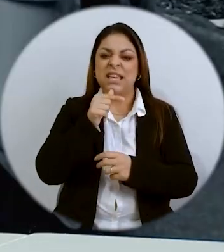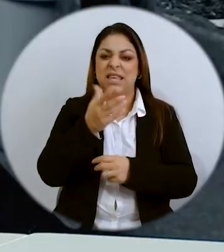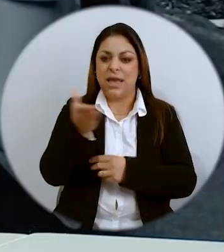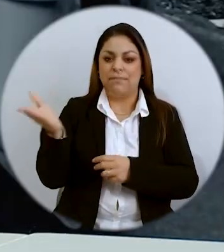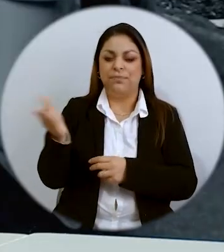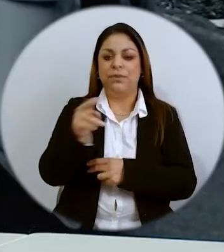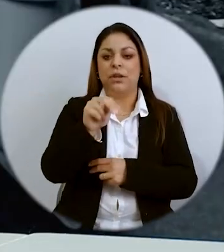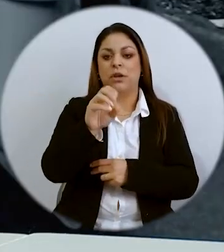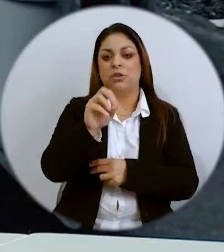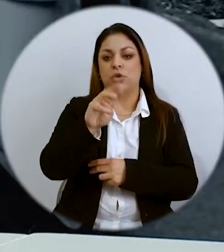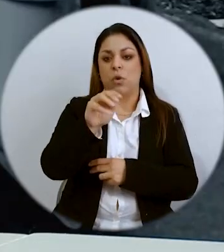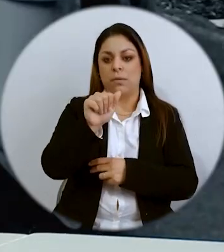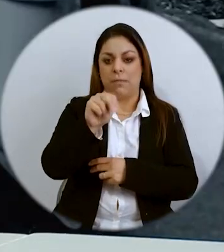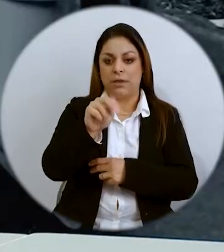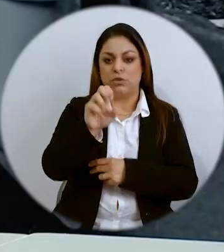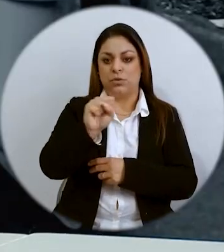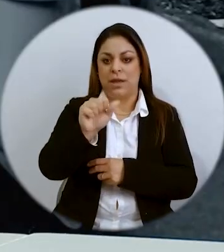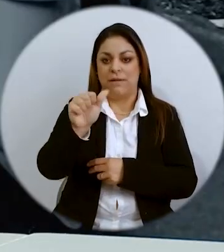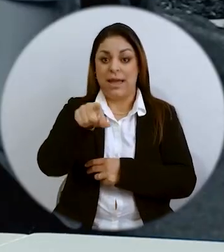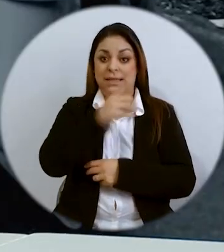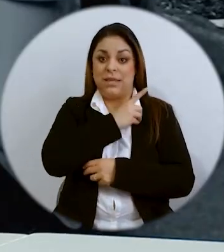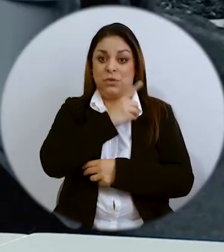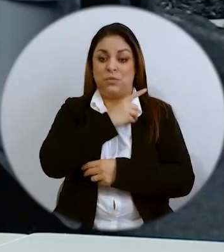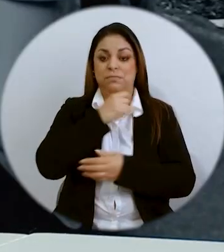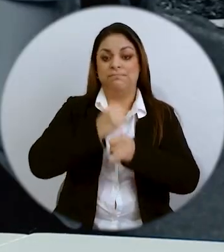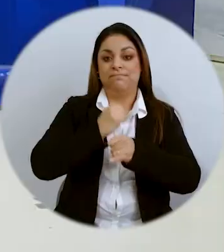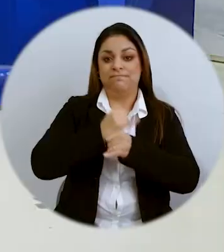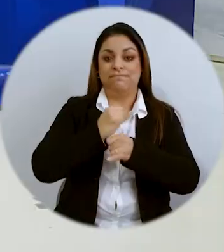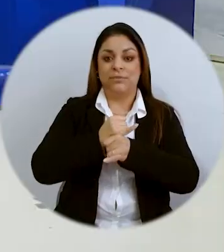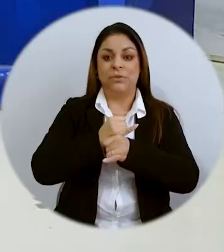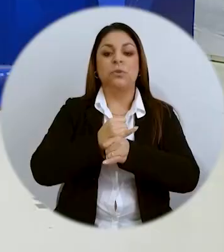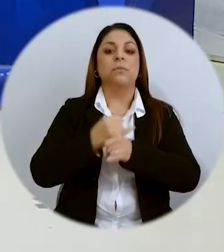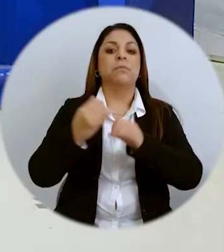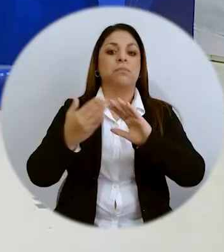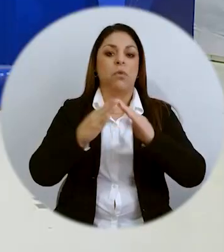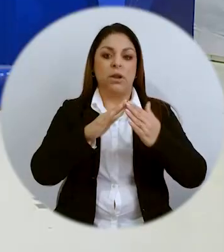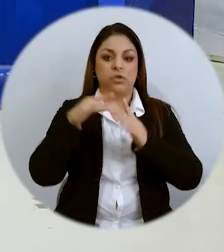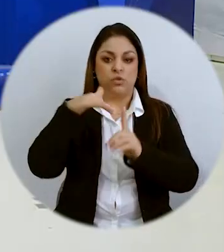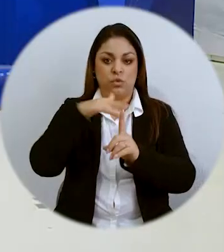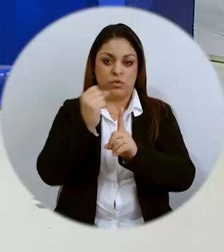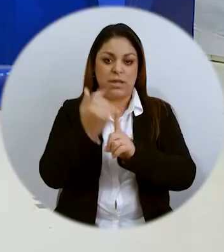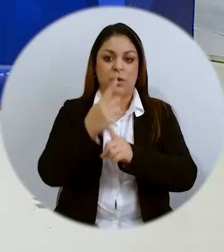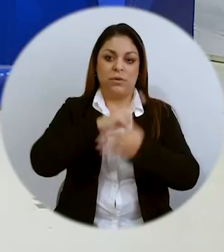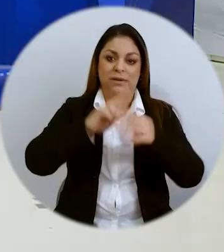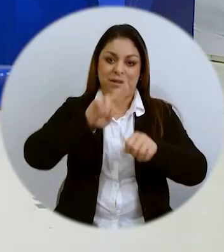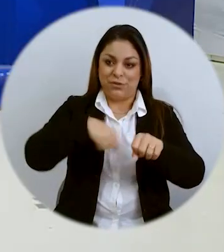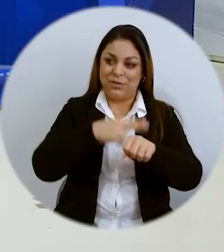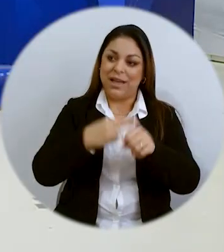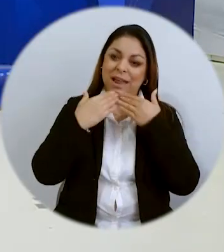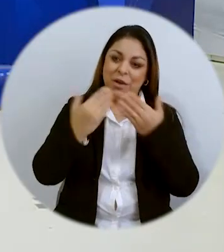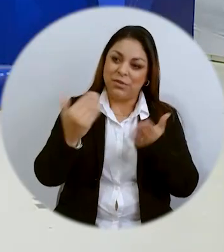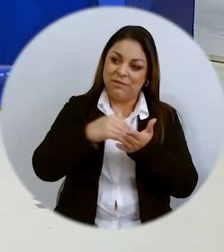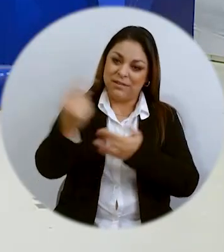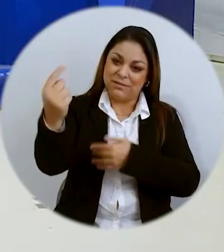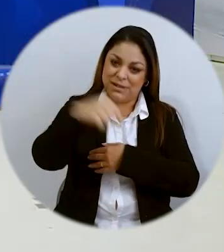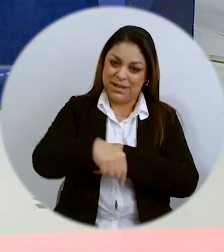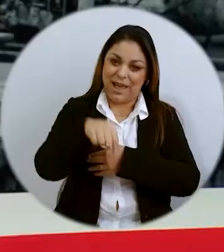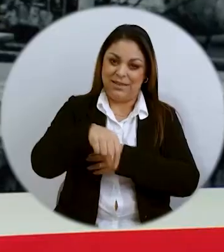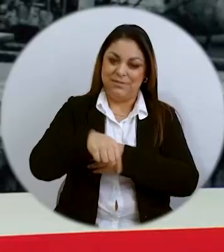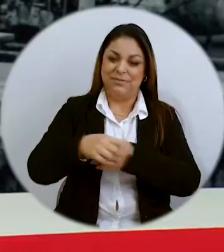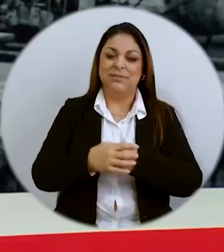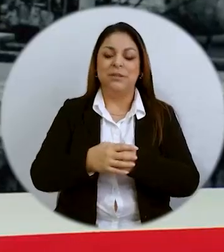con Norman Solarzón Alfaro, quien es el director del Instituto de Estudios Sociales en Población de la Universidad Nacional. Gracias, Norman, por estar de nuevo con Una